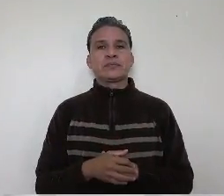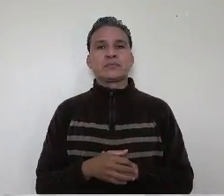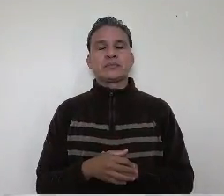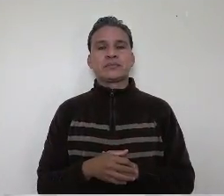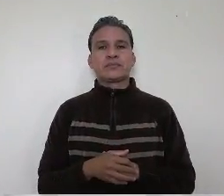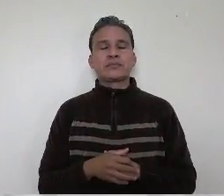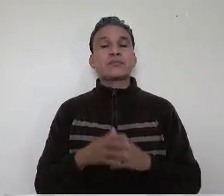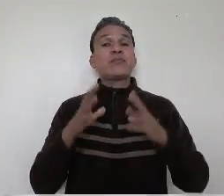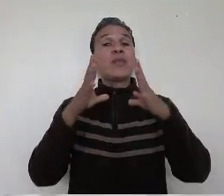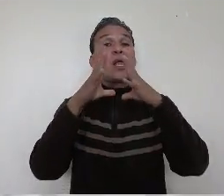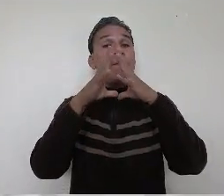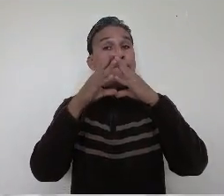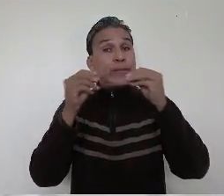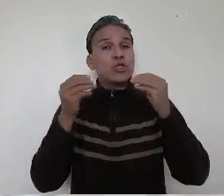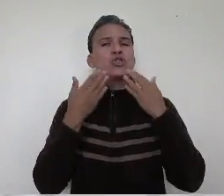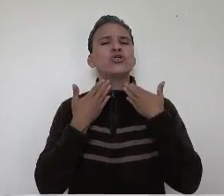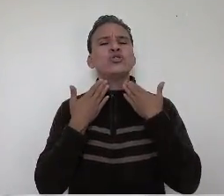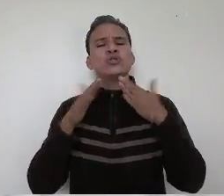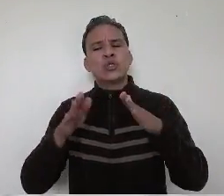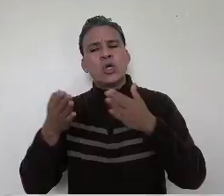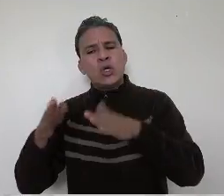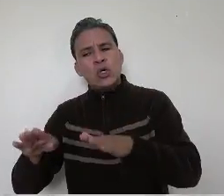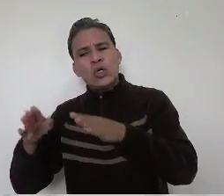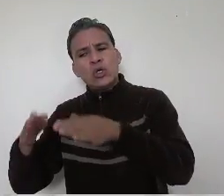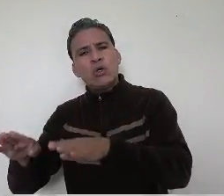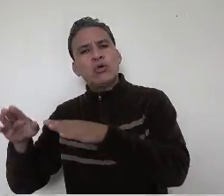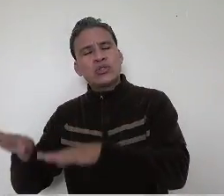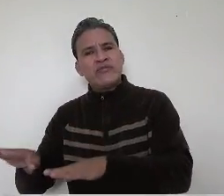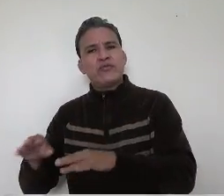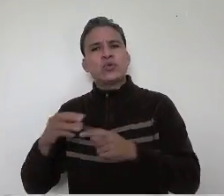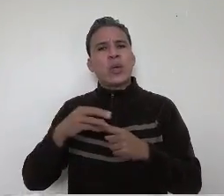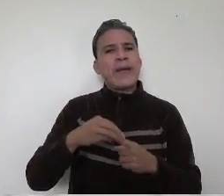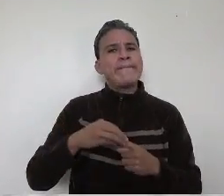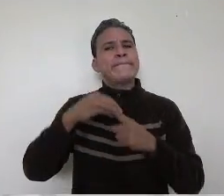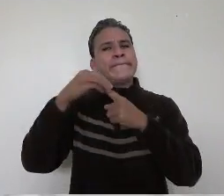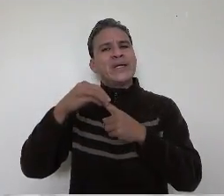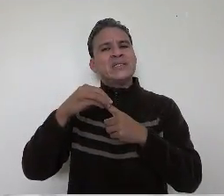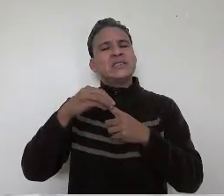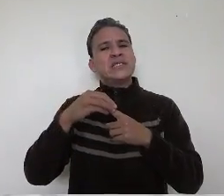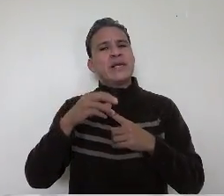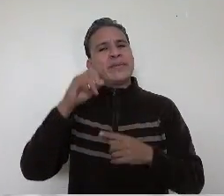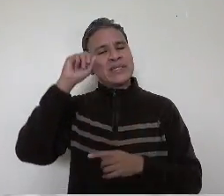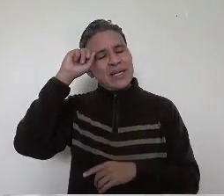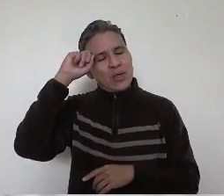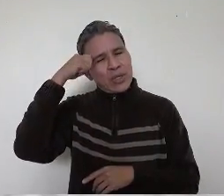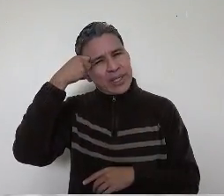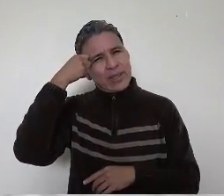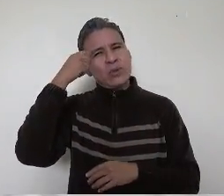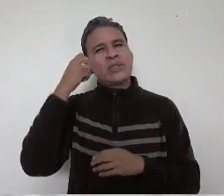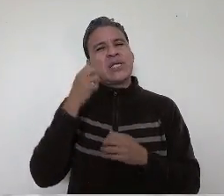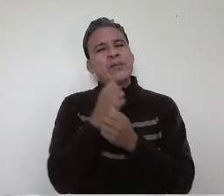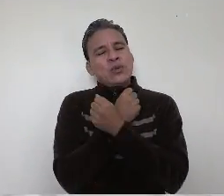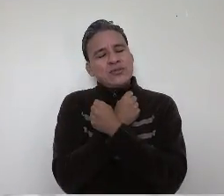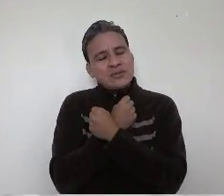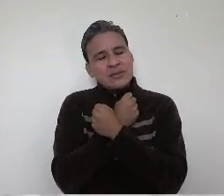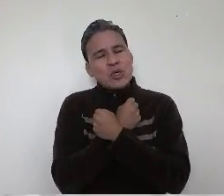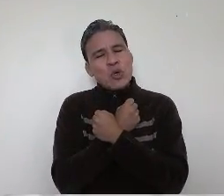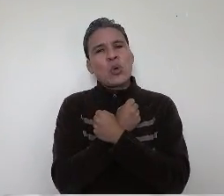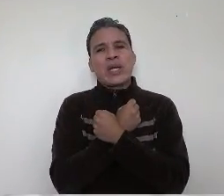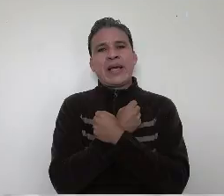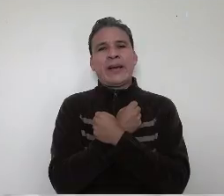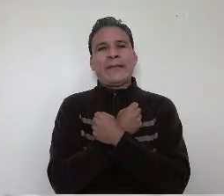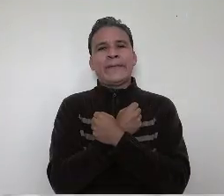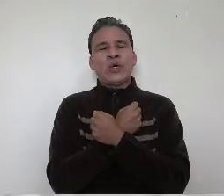Por todos nuestros difuntos, en especial los que reconocemos con gratitud, con cariño, para que el Señor